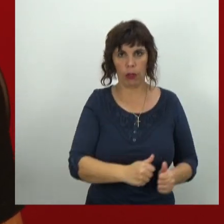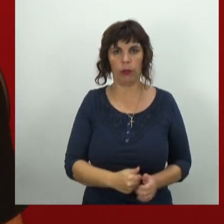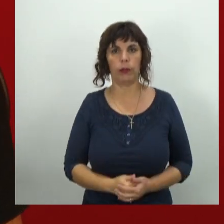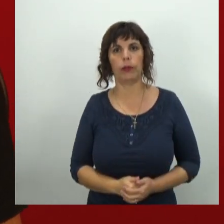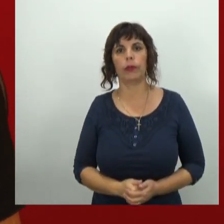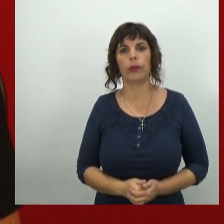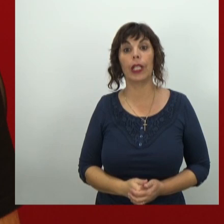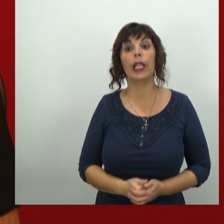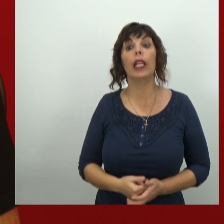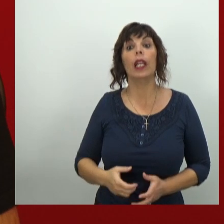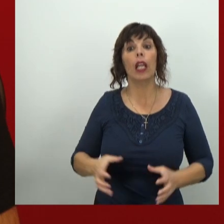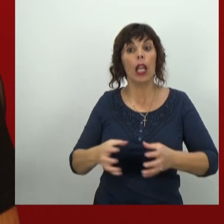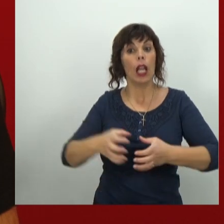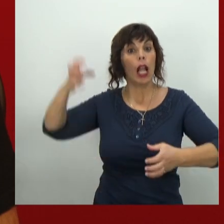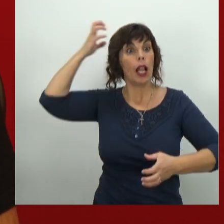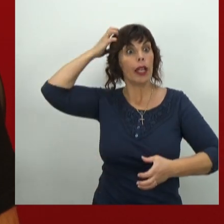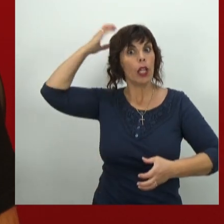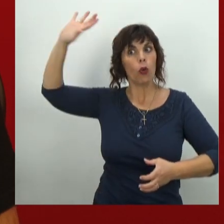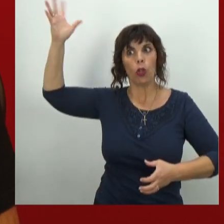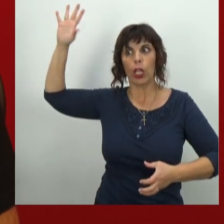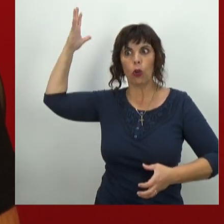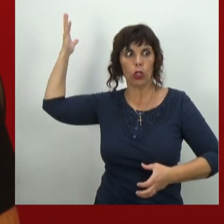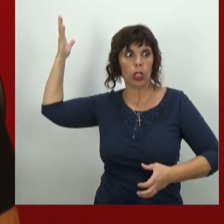Es la palabra del reino de los cielos.